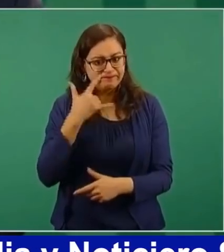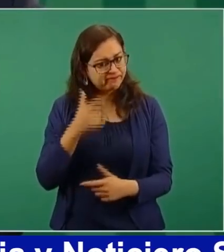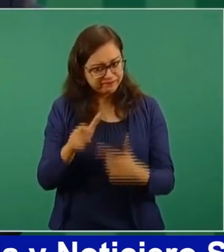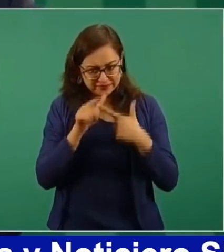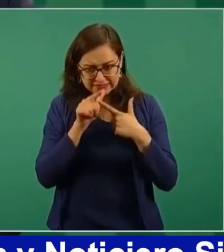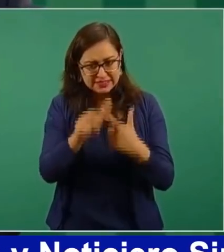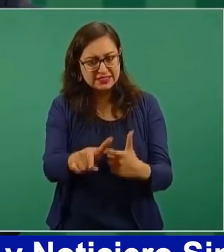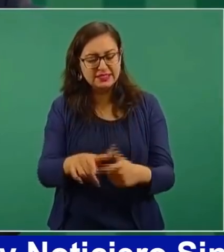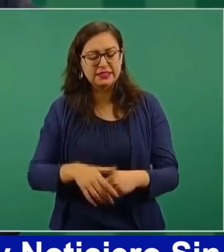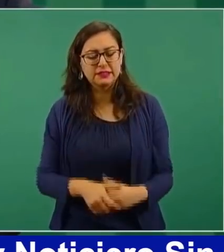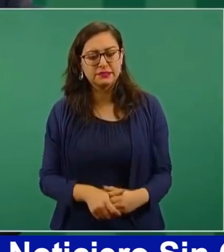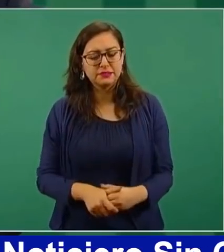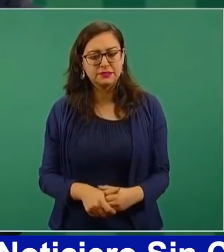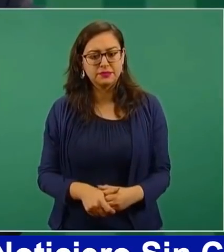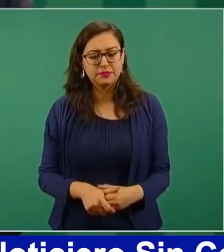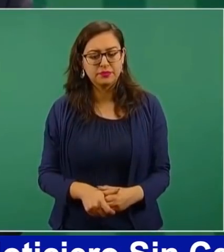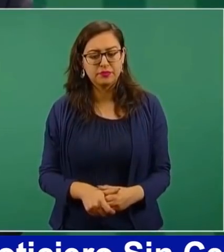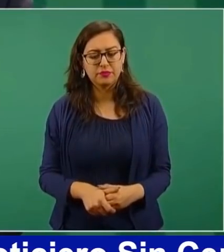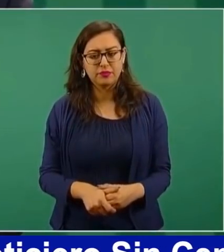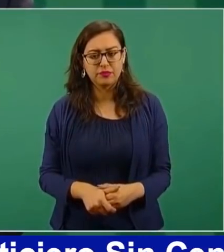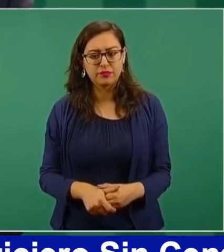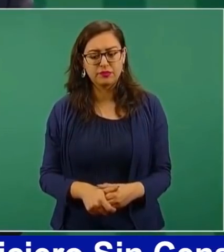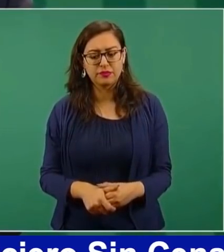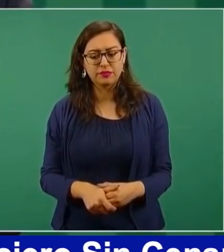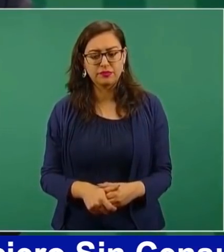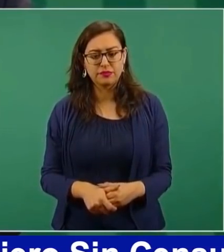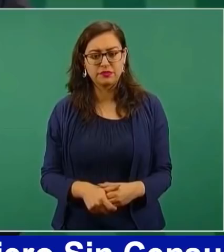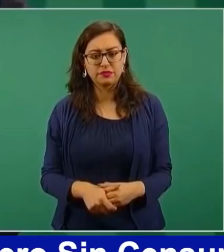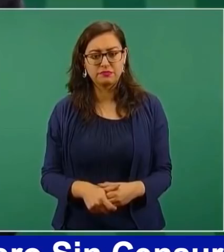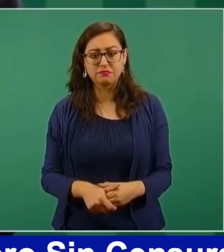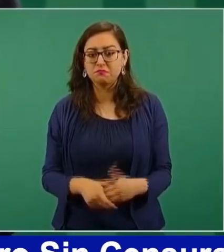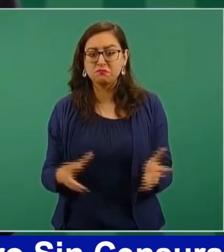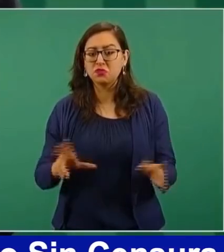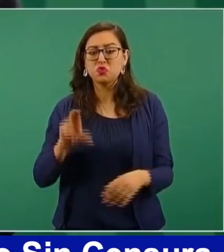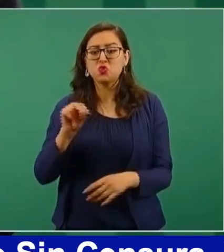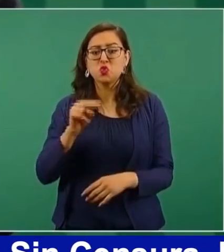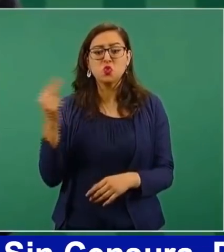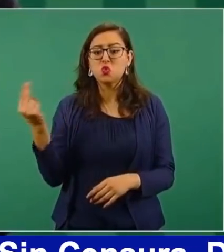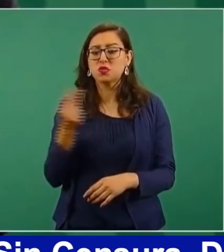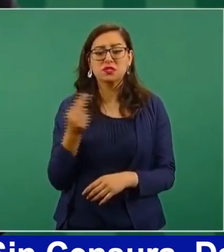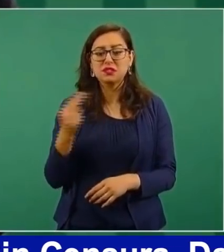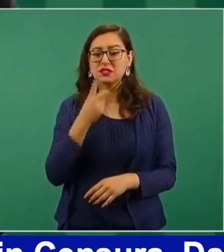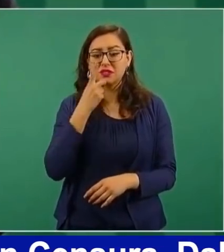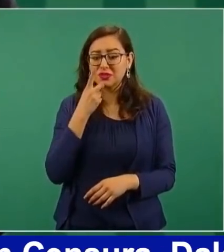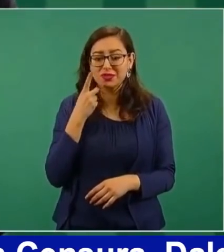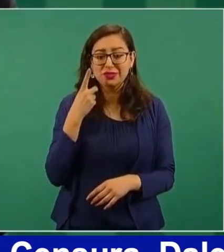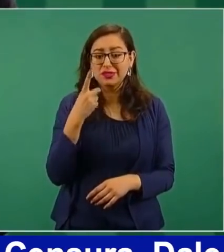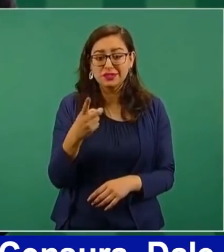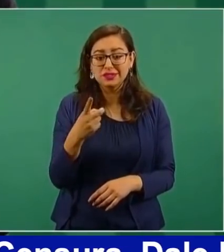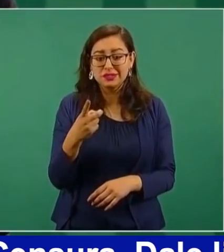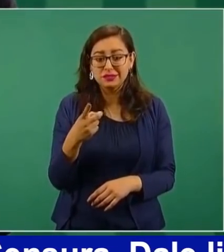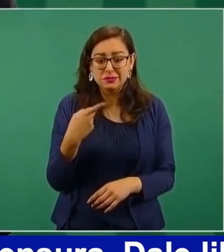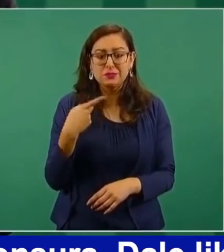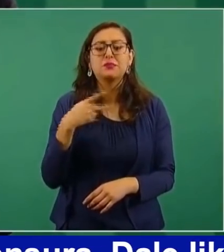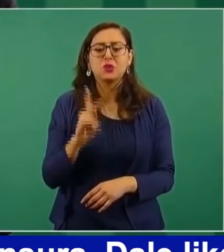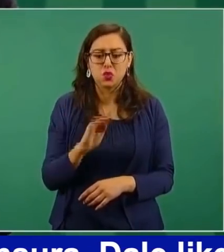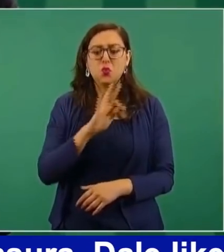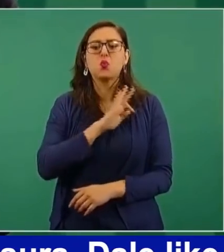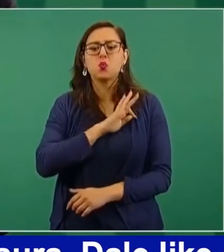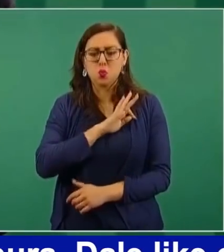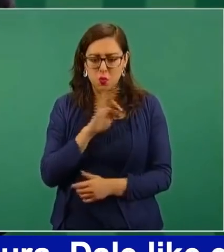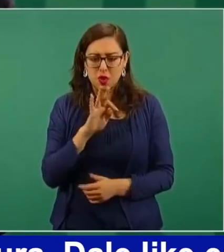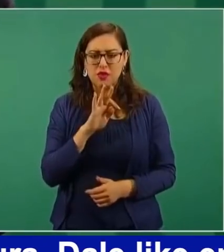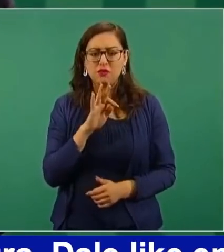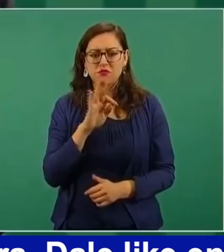No haría falta decirlo, pero no está de más